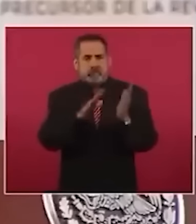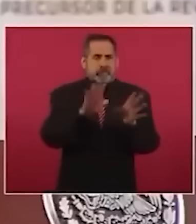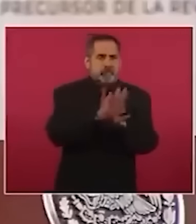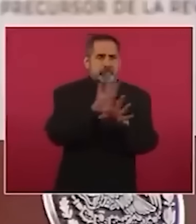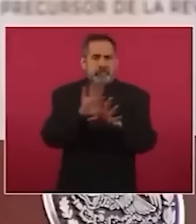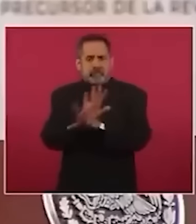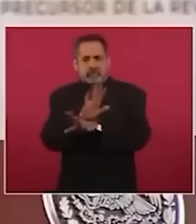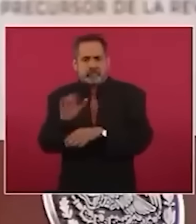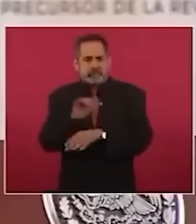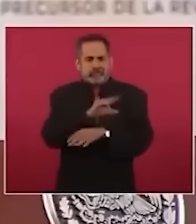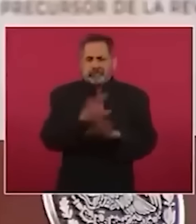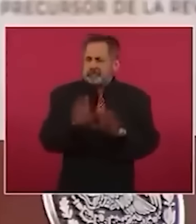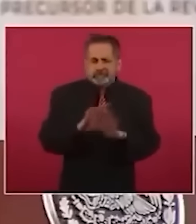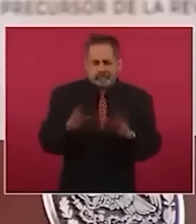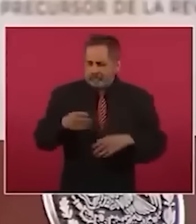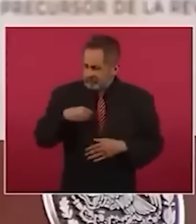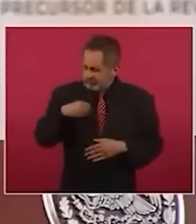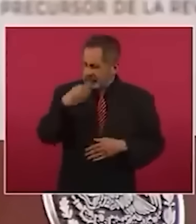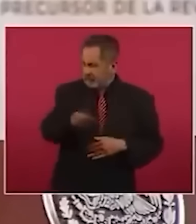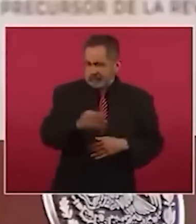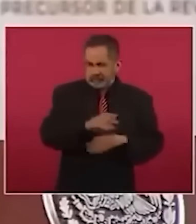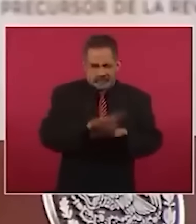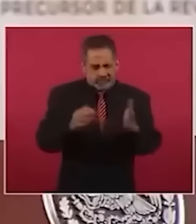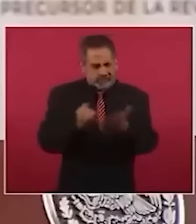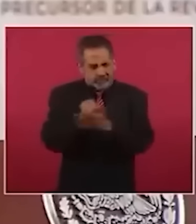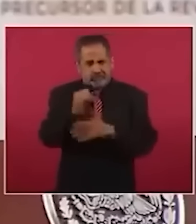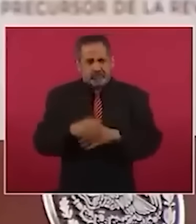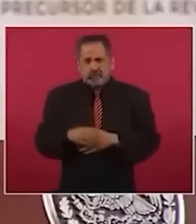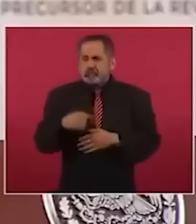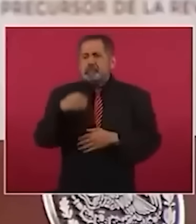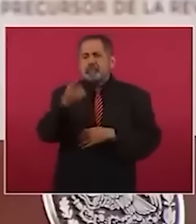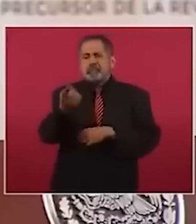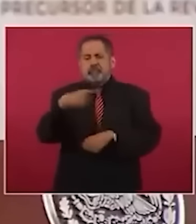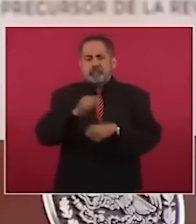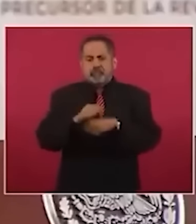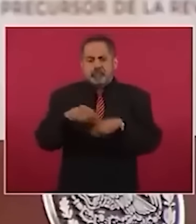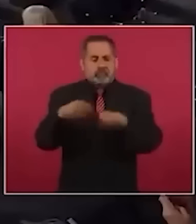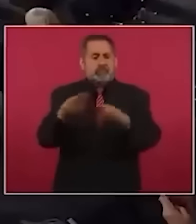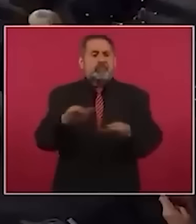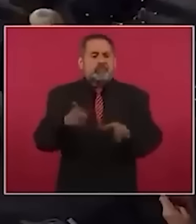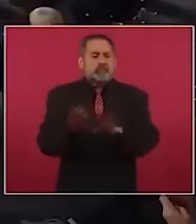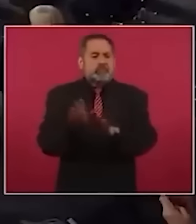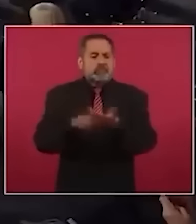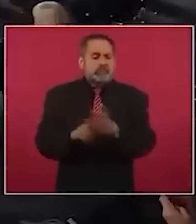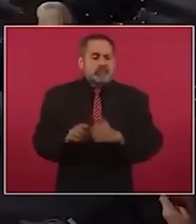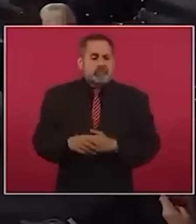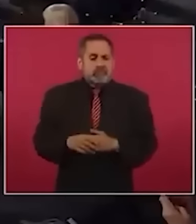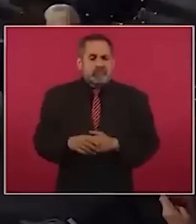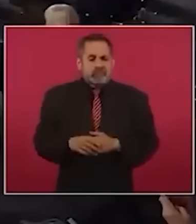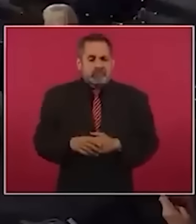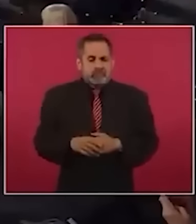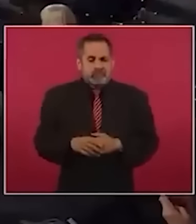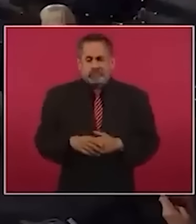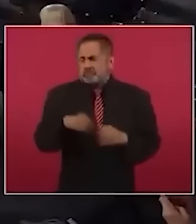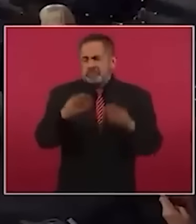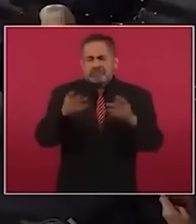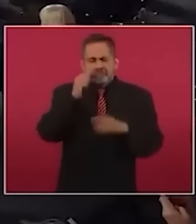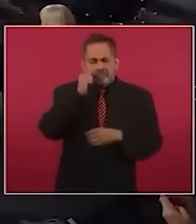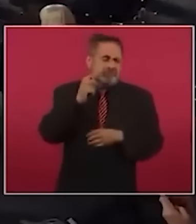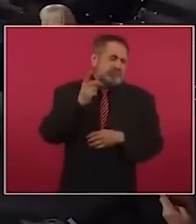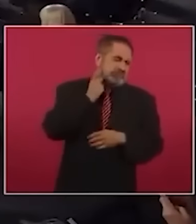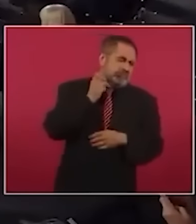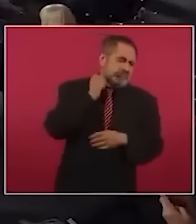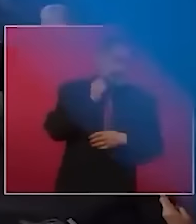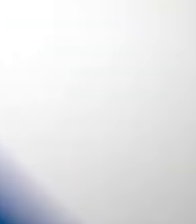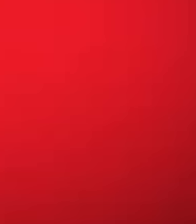horario ya la semana próxima al senado o a diputados a cualquiera de las cámaras pero